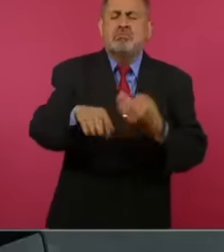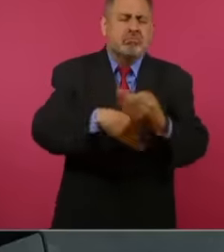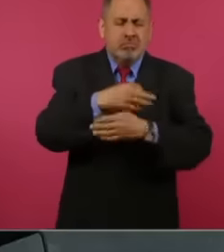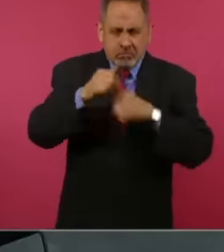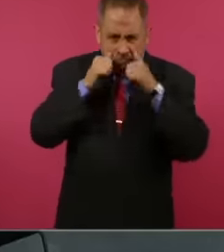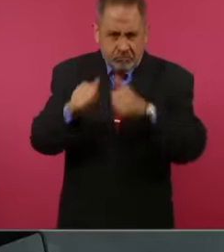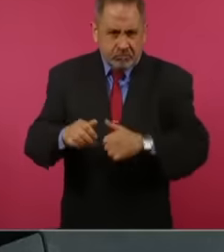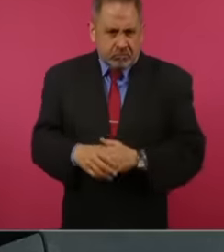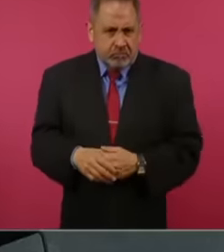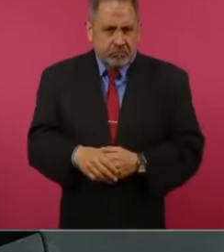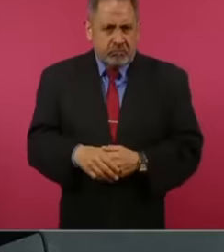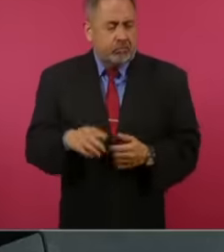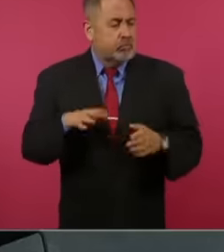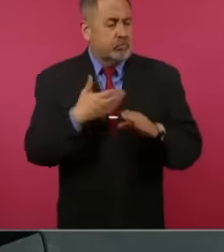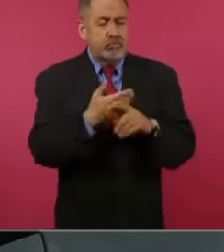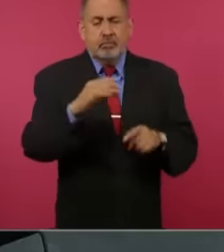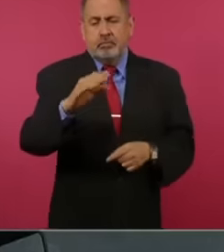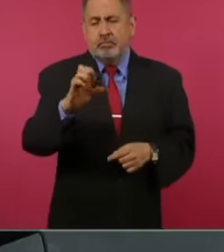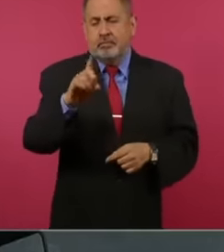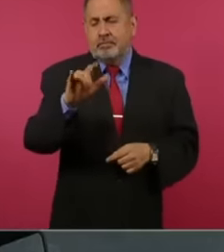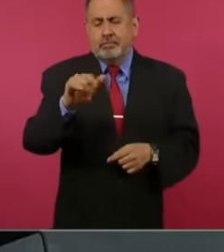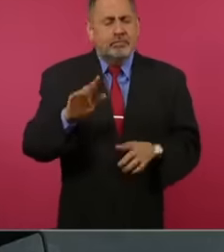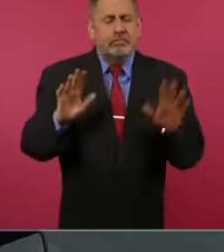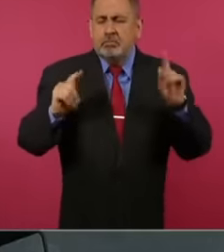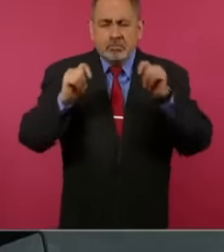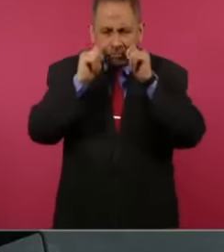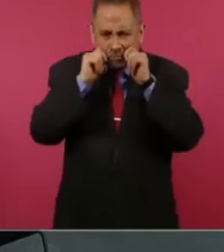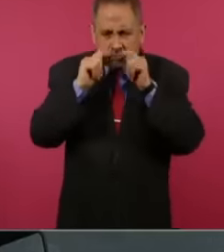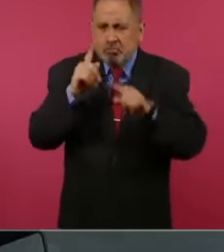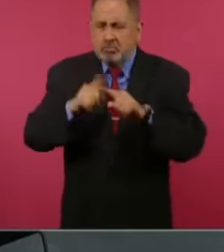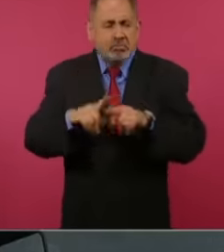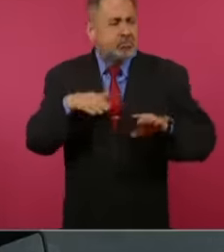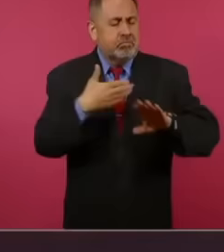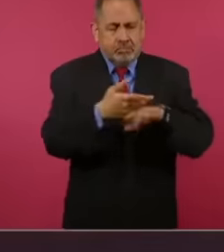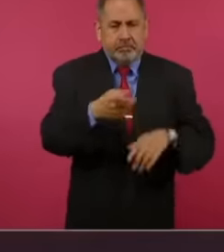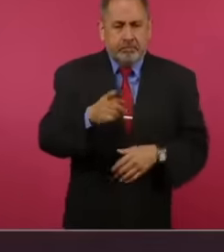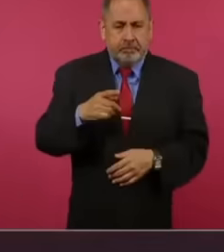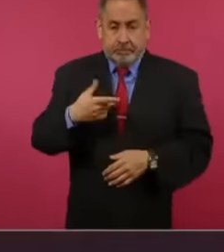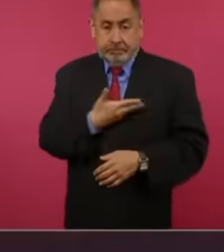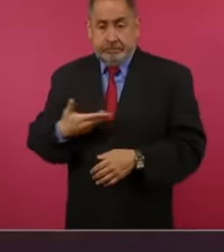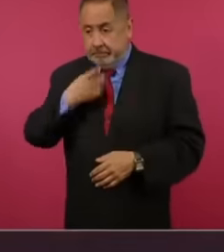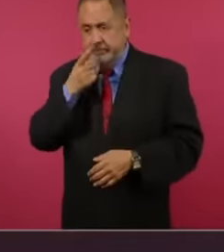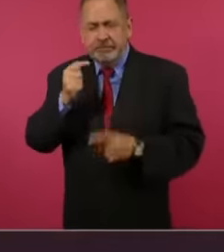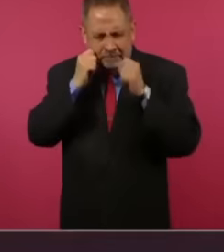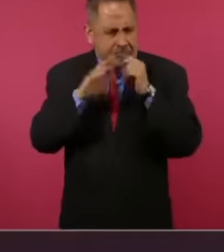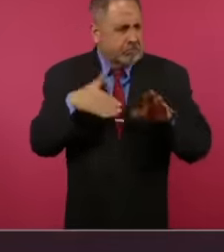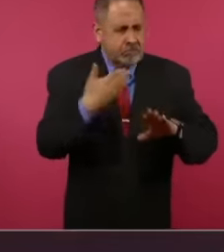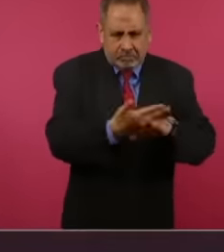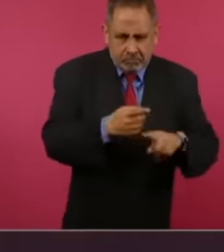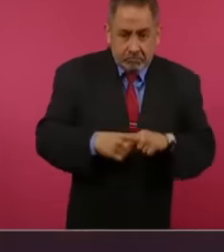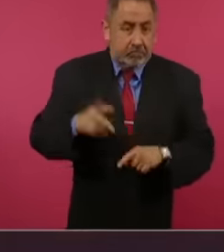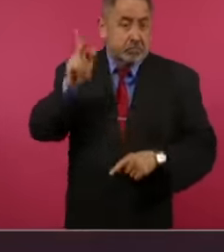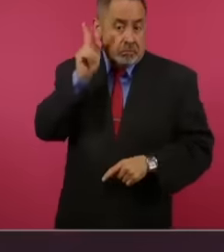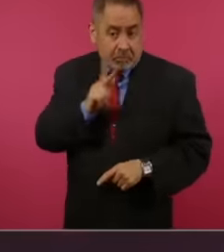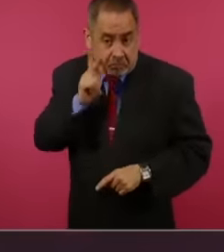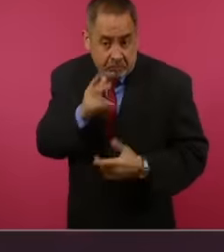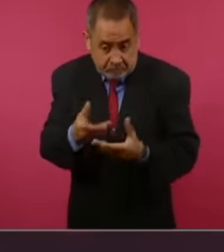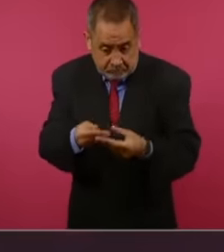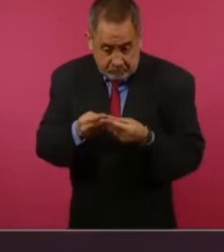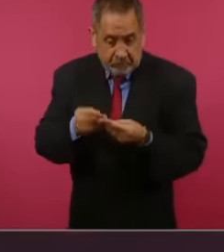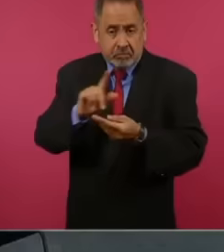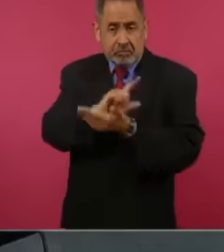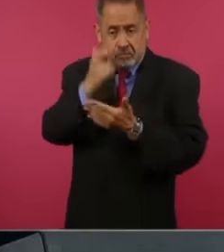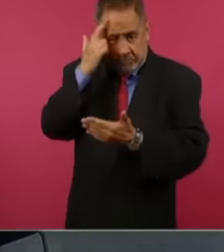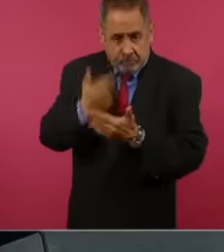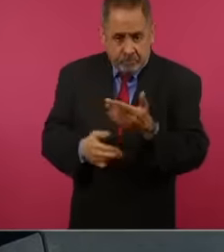atiende. Contra Célida, contra quien sea, si hay pruebas… Y si hay delitos. Sí, ahí están